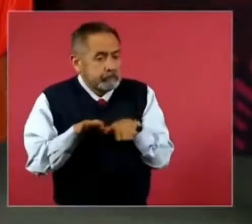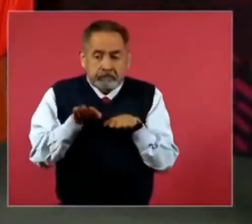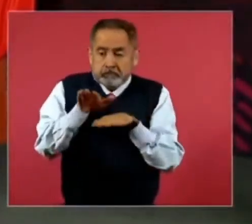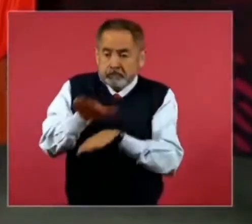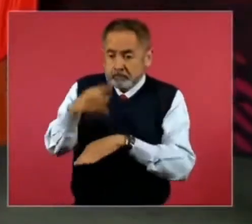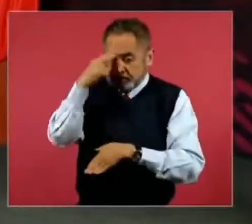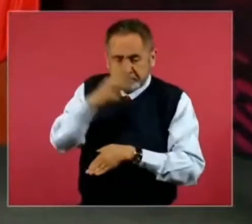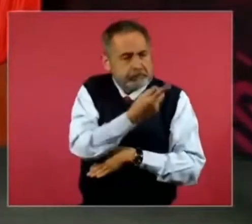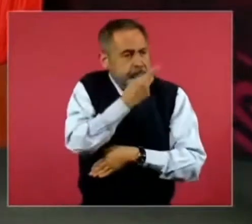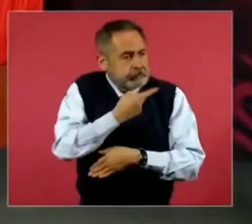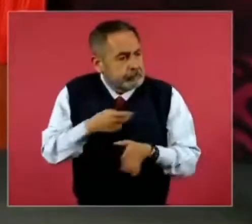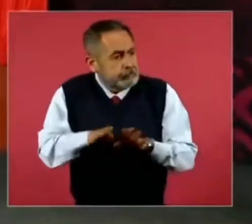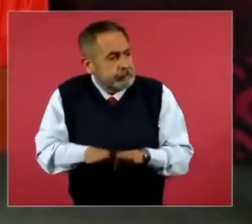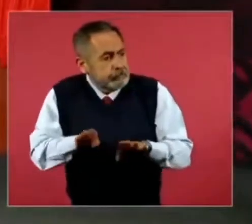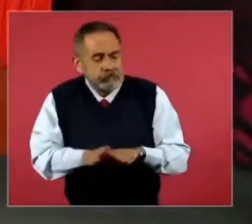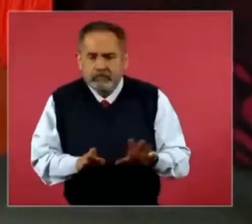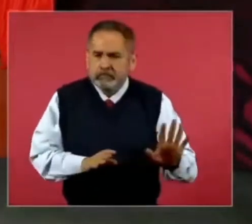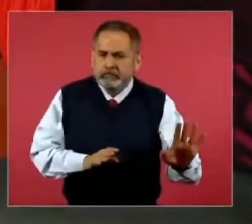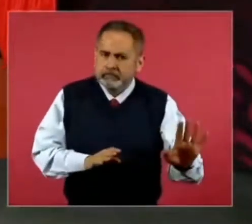extranjeros,